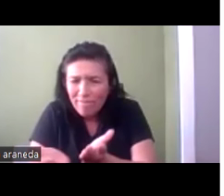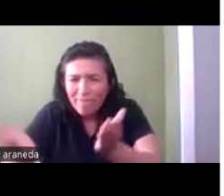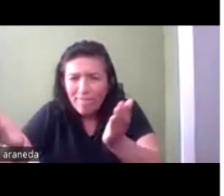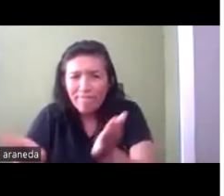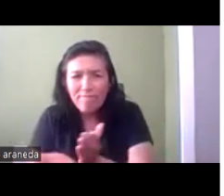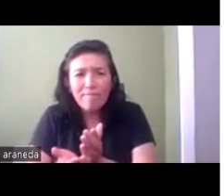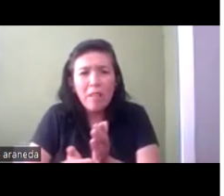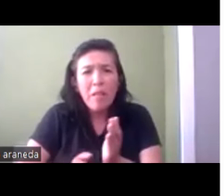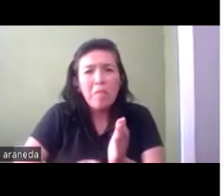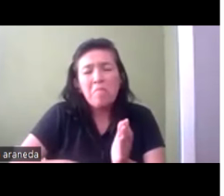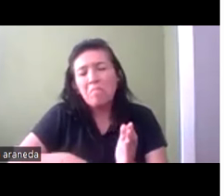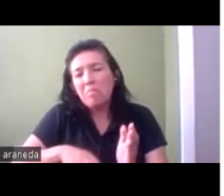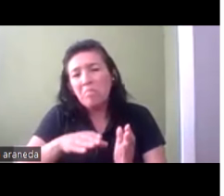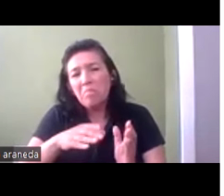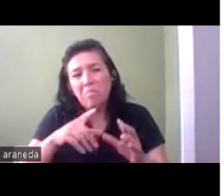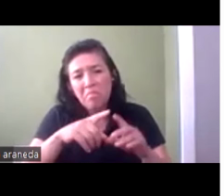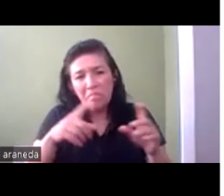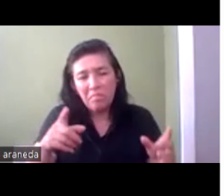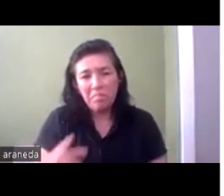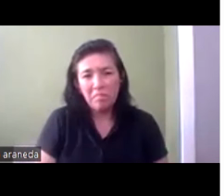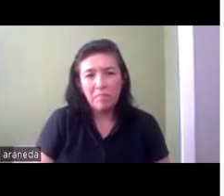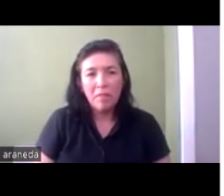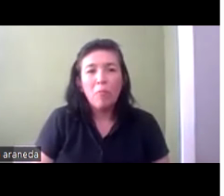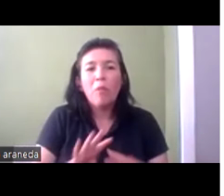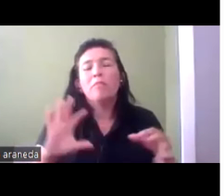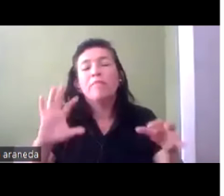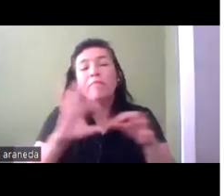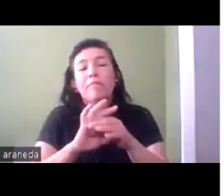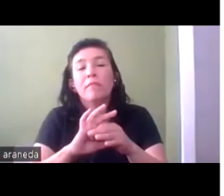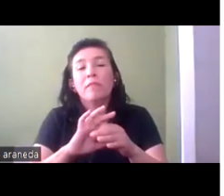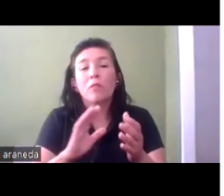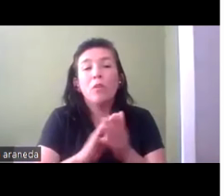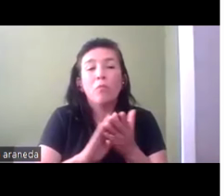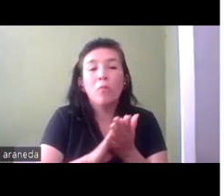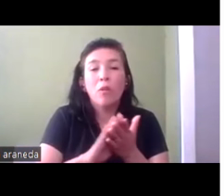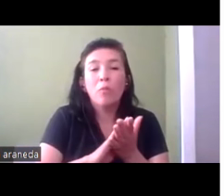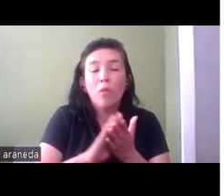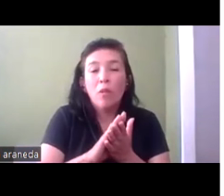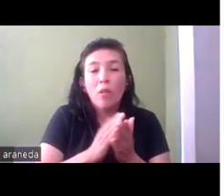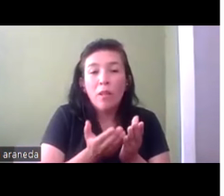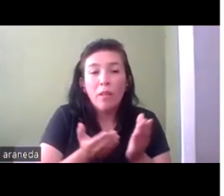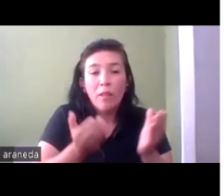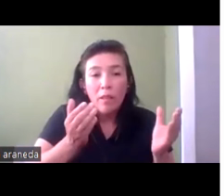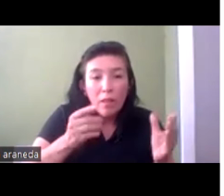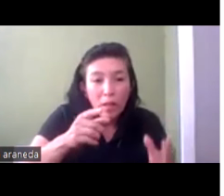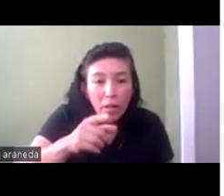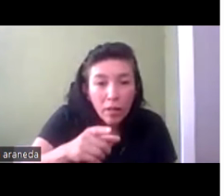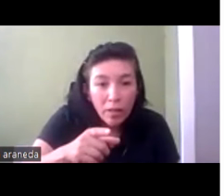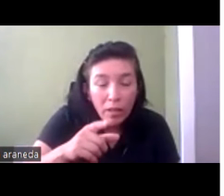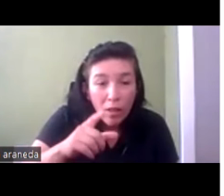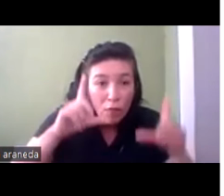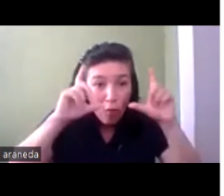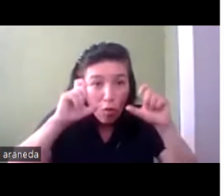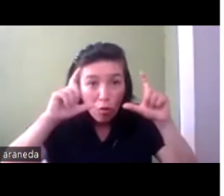no restringidas, digamos, ¿ya? Vinculadas, por ejemplo, a pucos o a escudillas como las que se pueden observar justamente en la diapositiva,